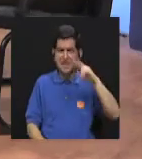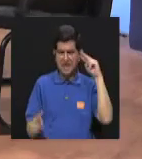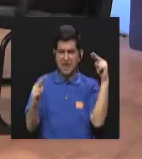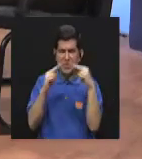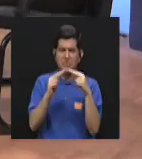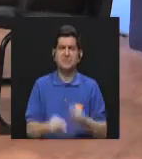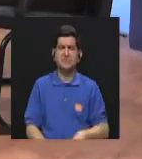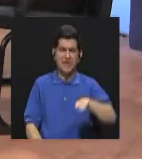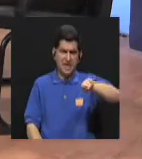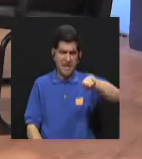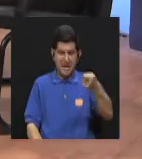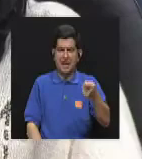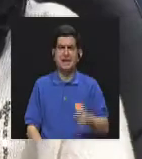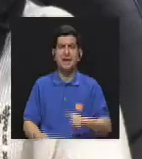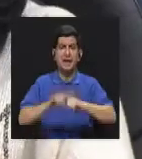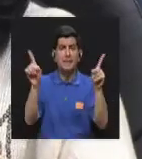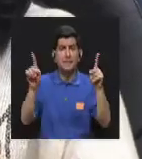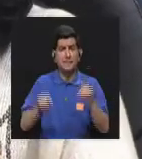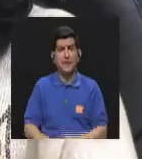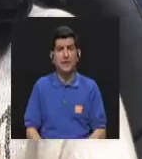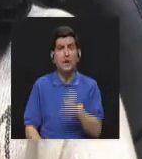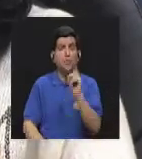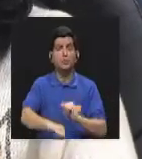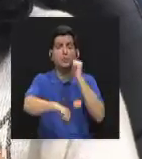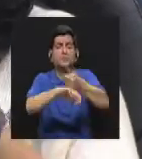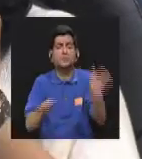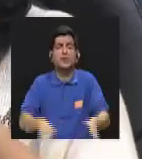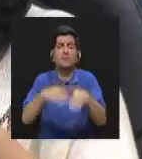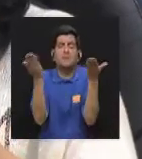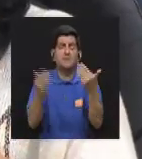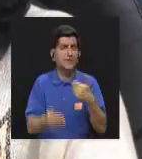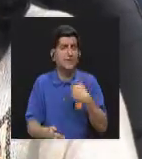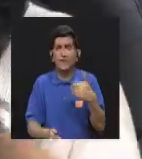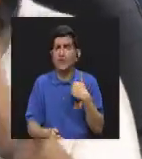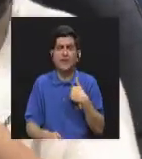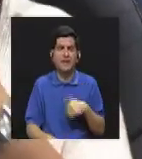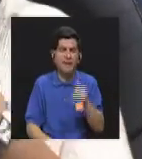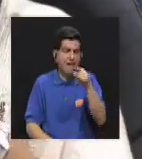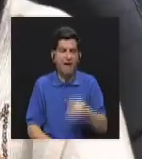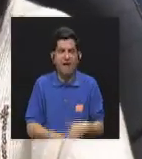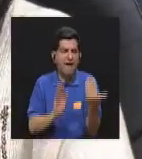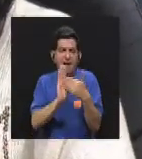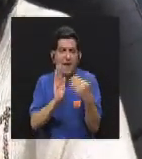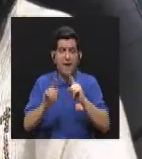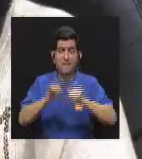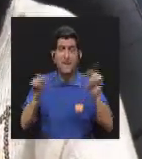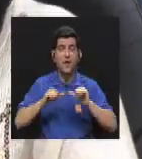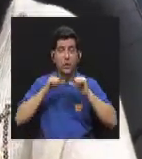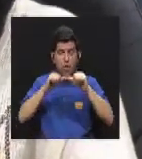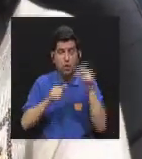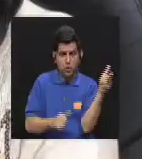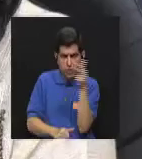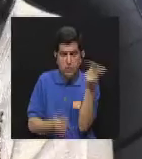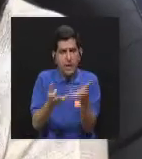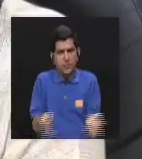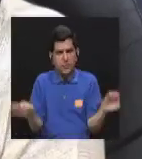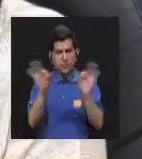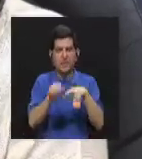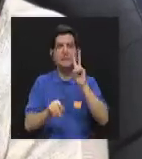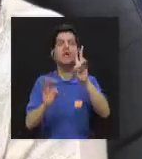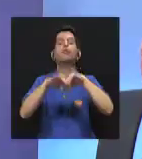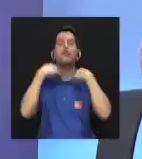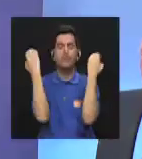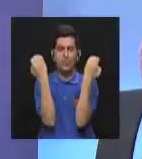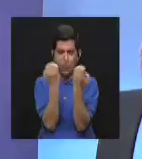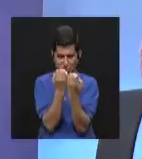canal, pero ¿cómo te lo planteaste de que no tenías que interferir, pero sin dejar de grabar, por supuesto, claro, porque era importante? Somos dos equipos,